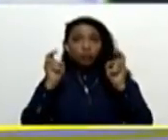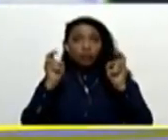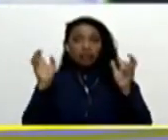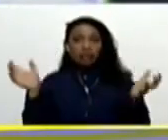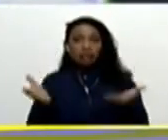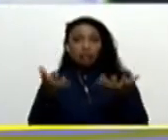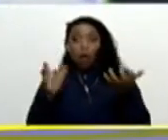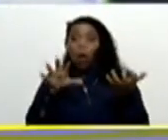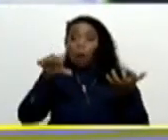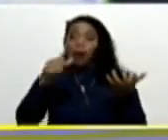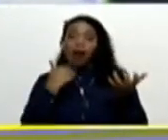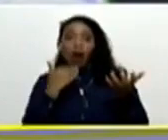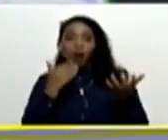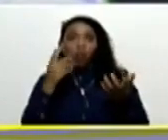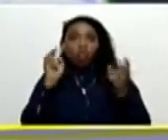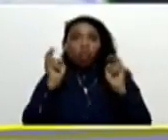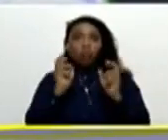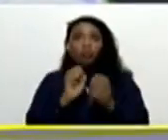infierno.